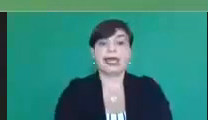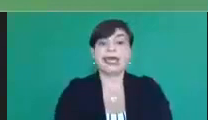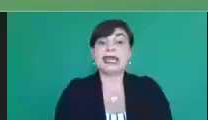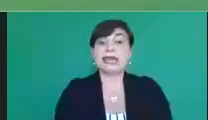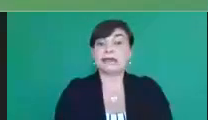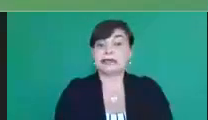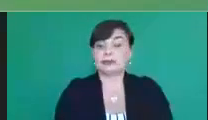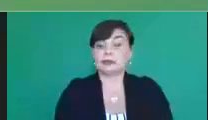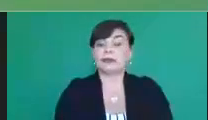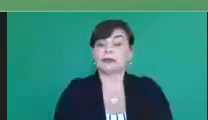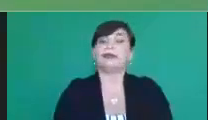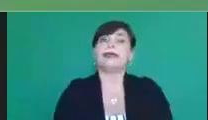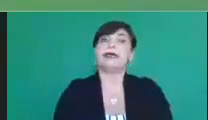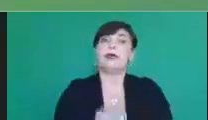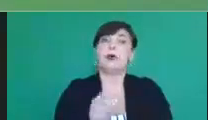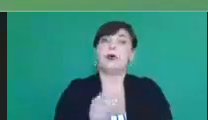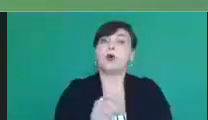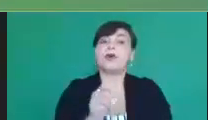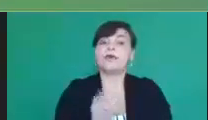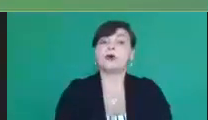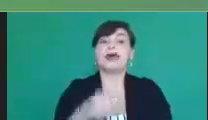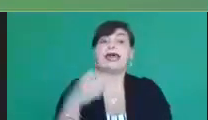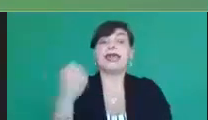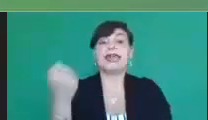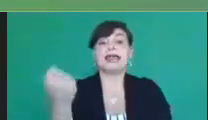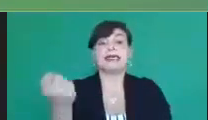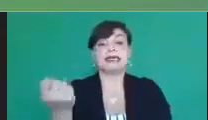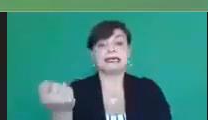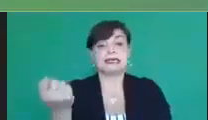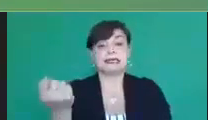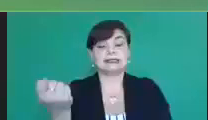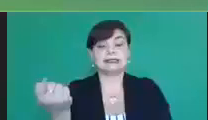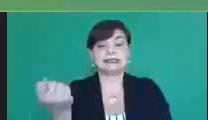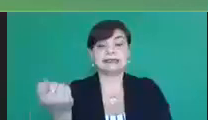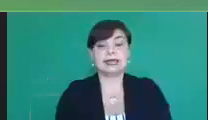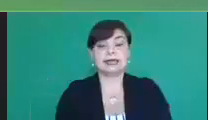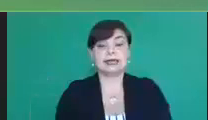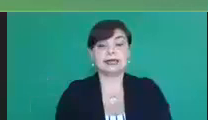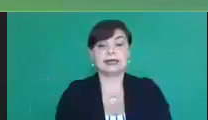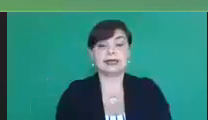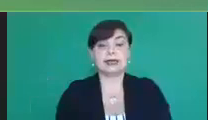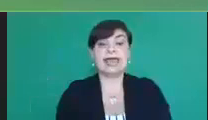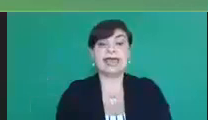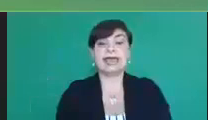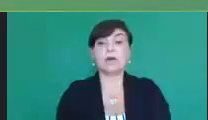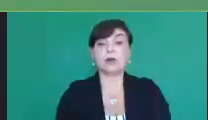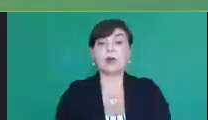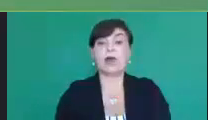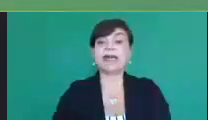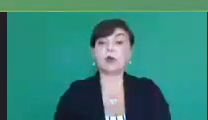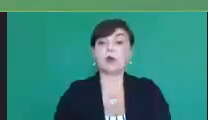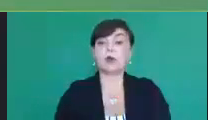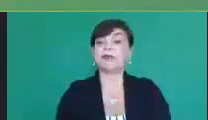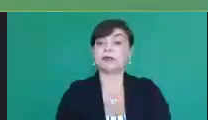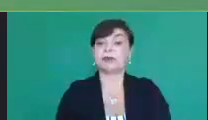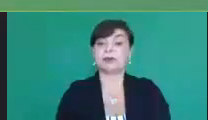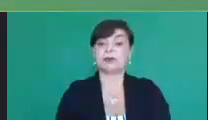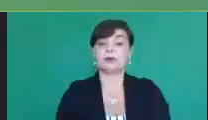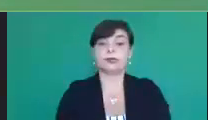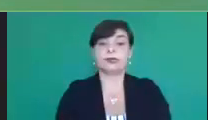El método o la forma en la que se evalúa el